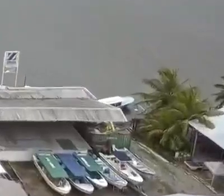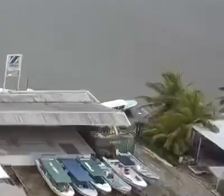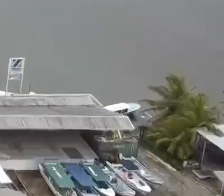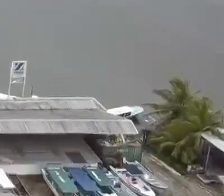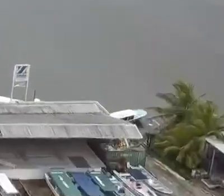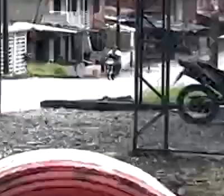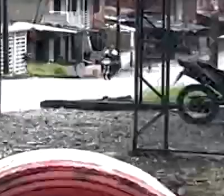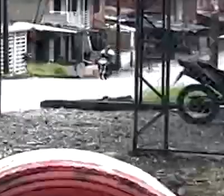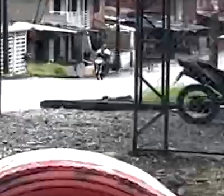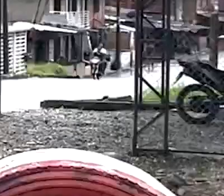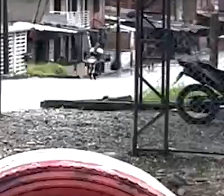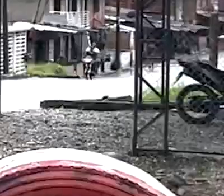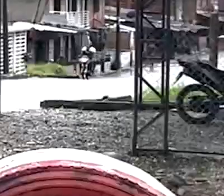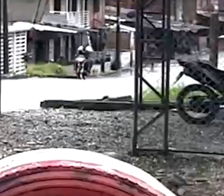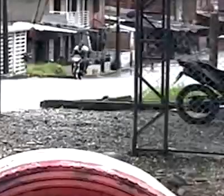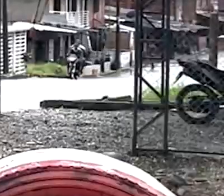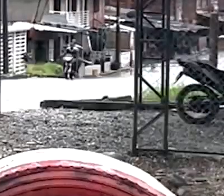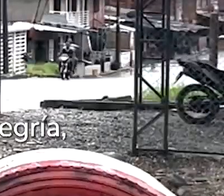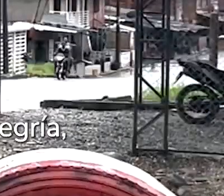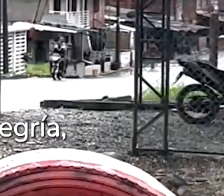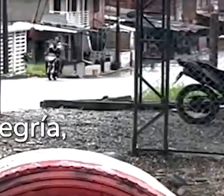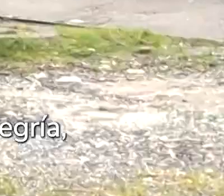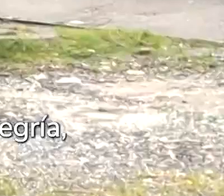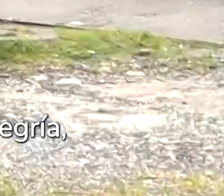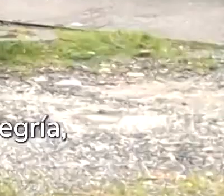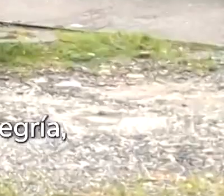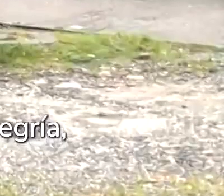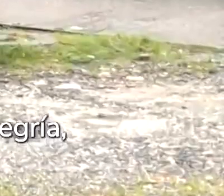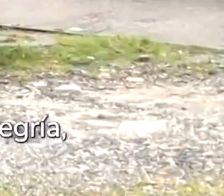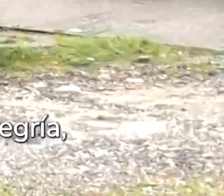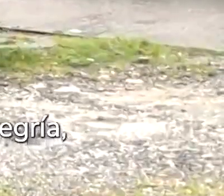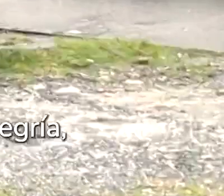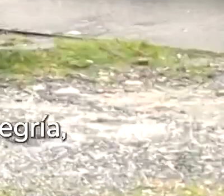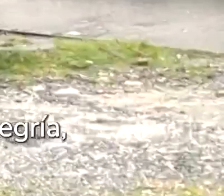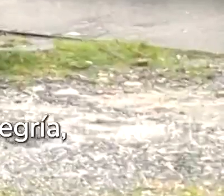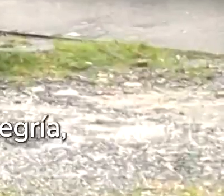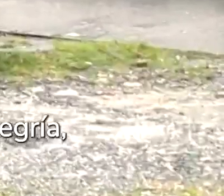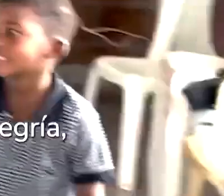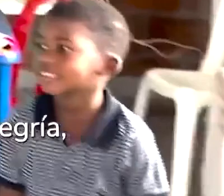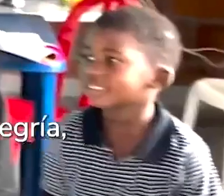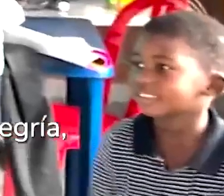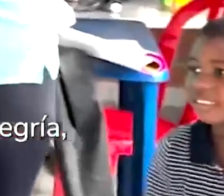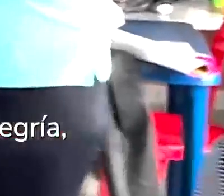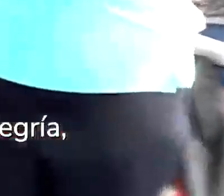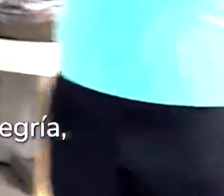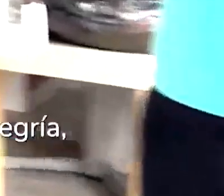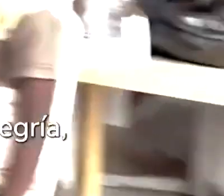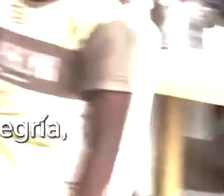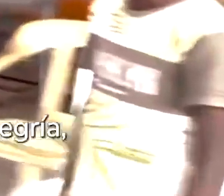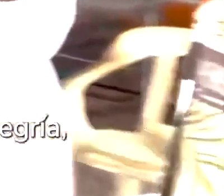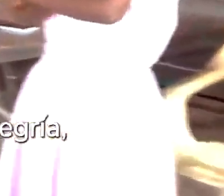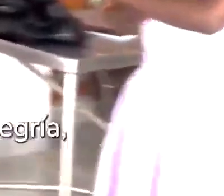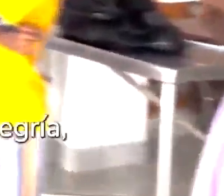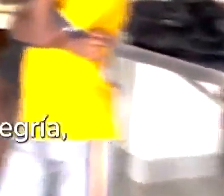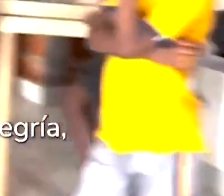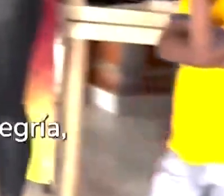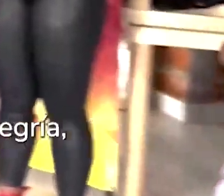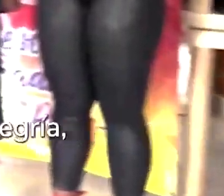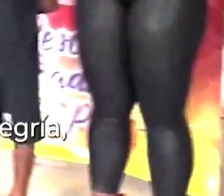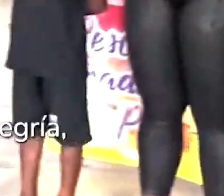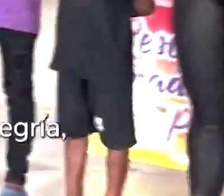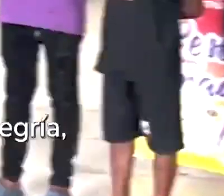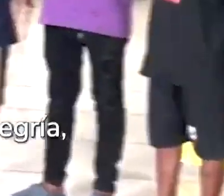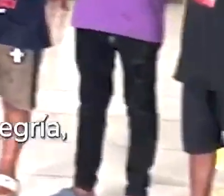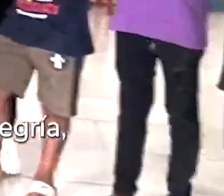Para mí Buenaventura es amor. Buenaventura es una ciudad donde nos caracteriza